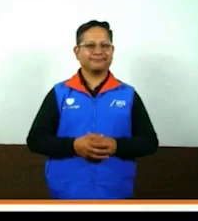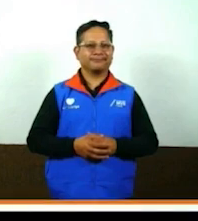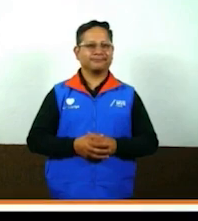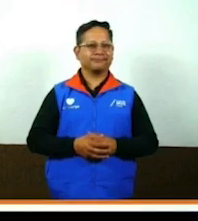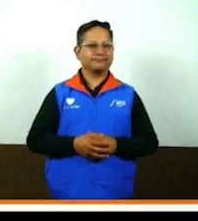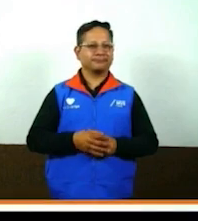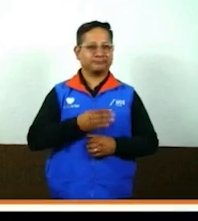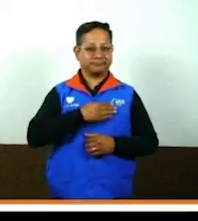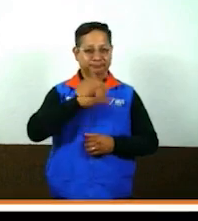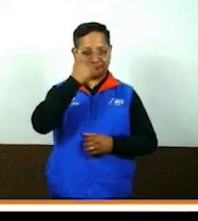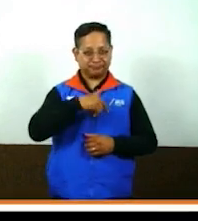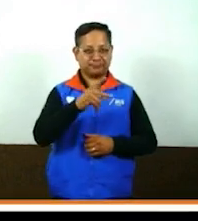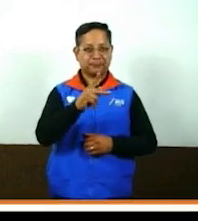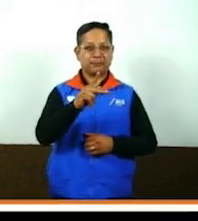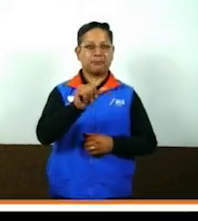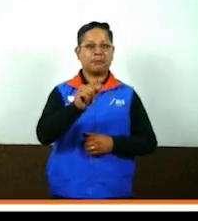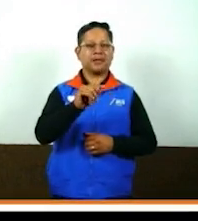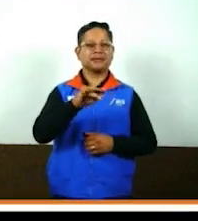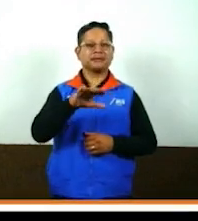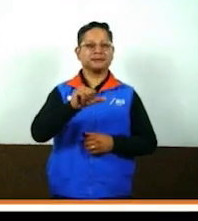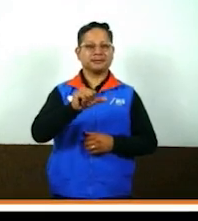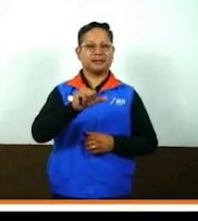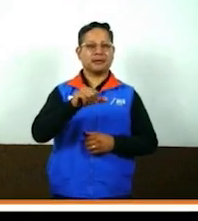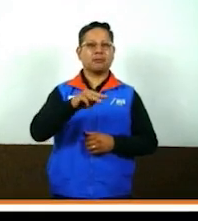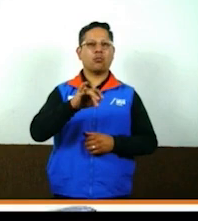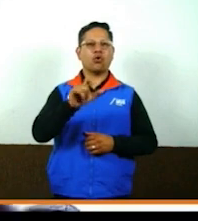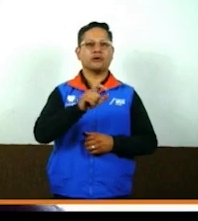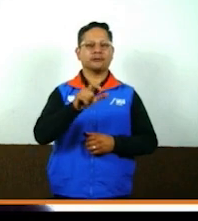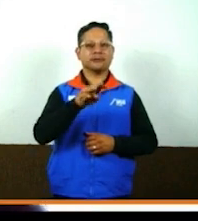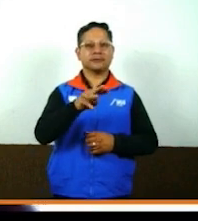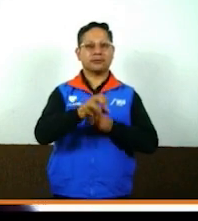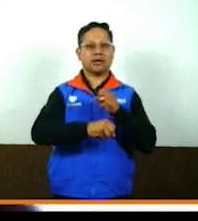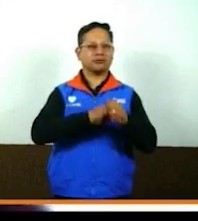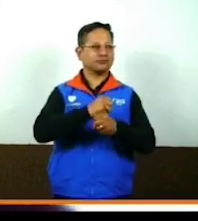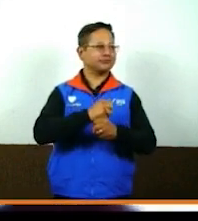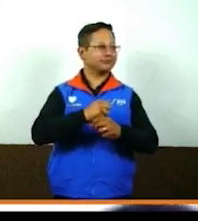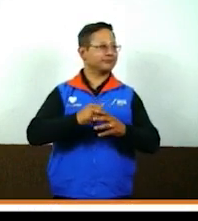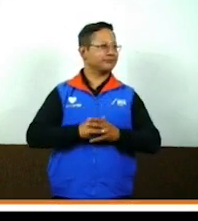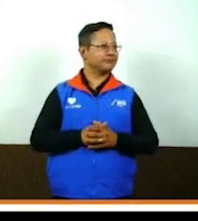Buenas noches, Patricia García de Monex Grupo Financiero, 19 años.